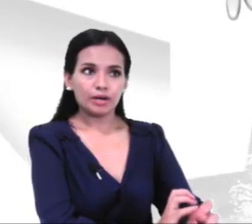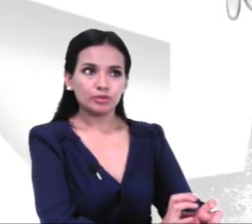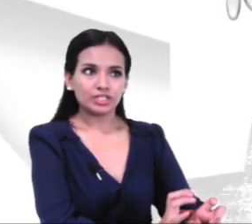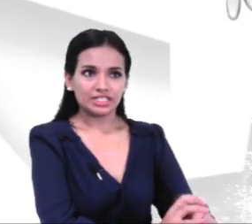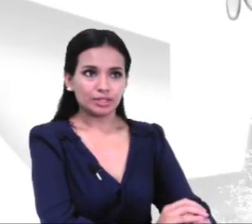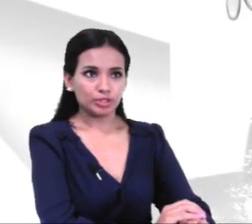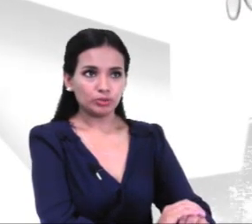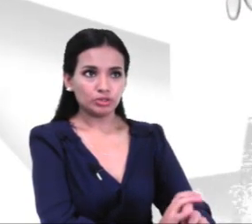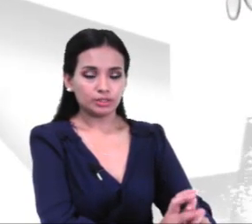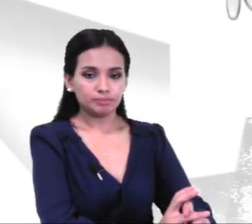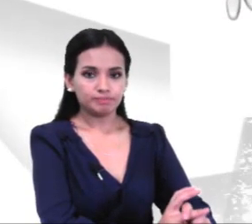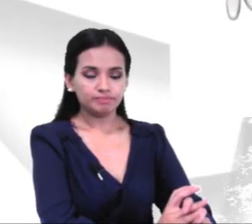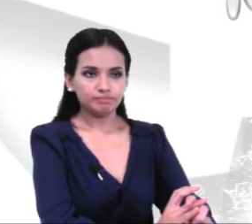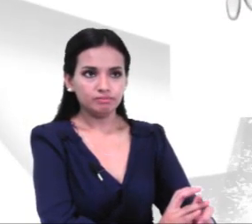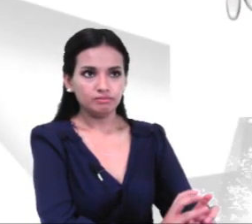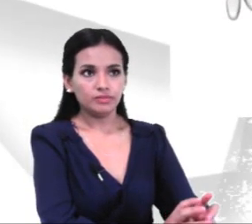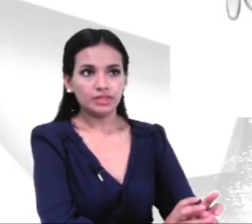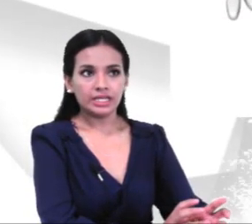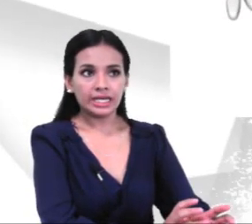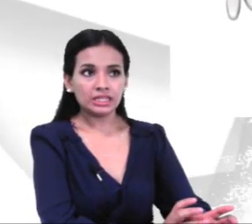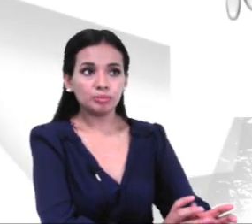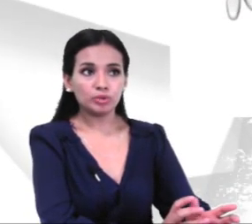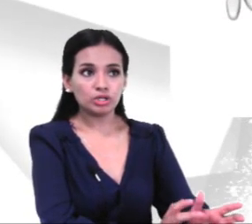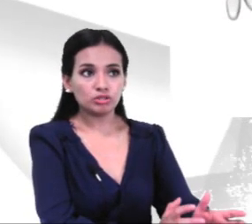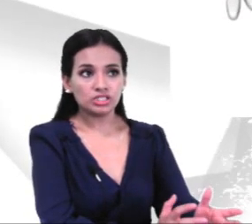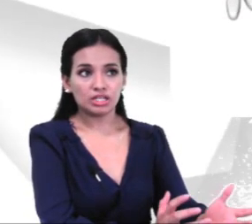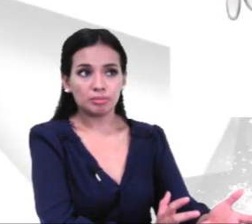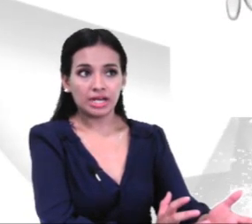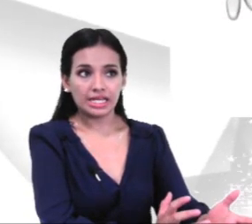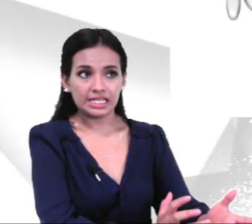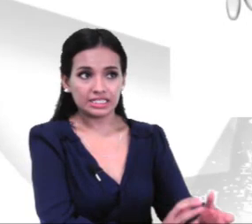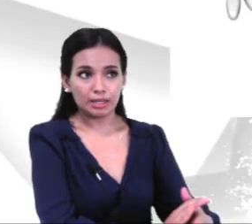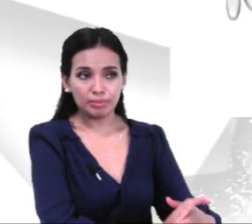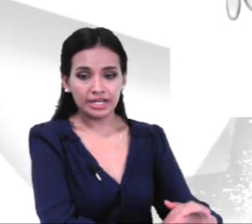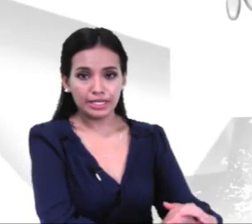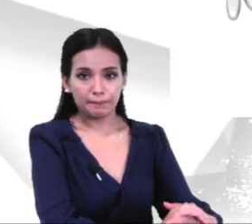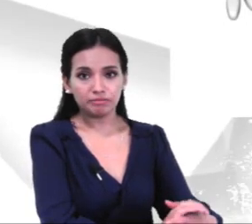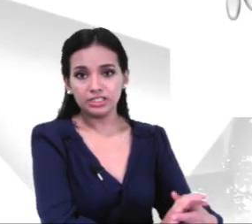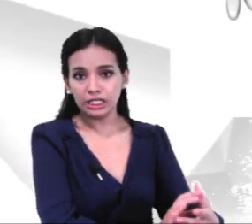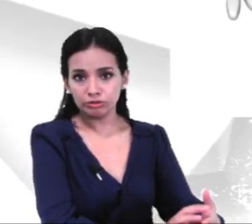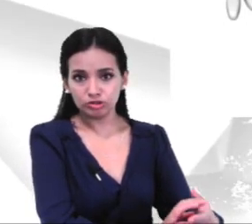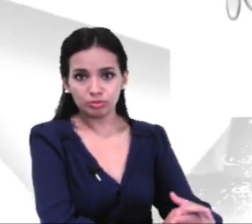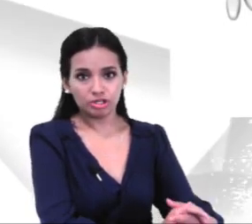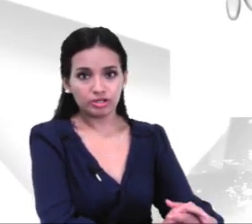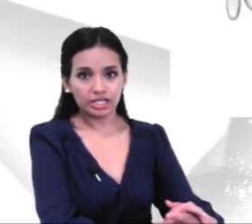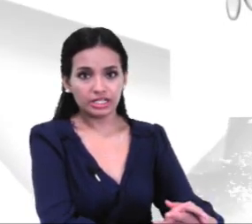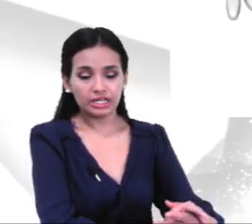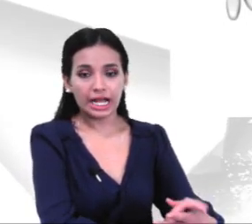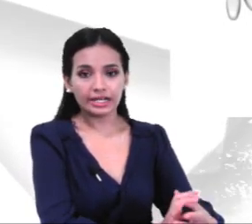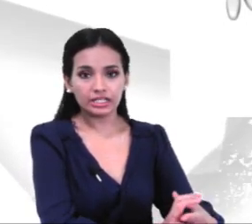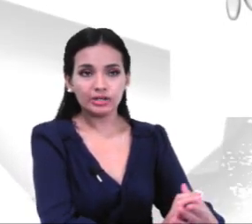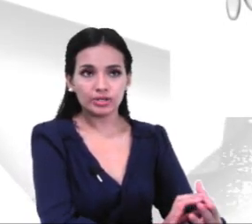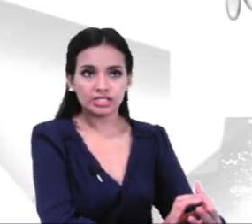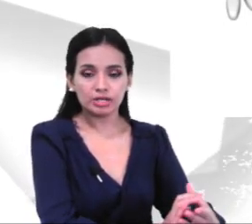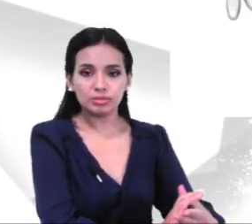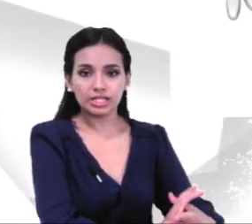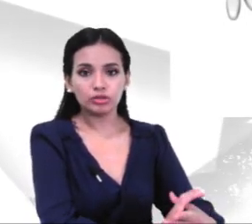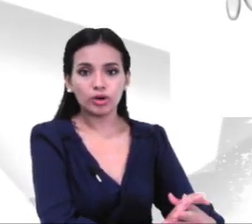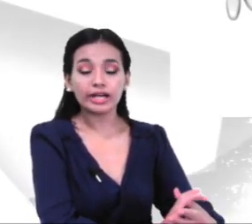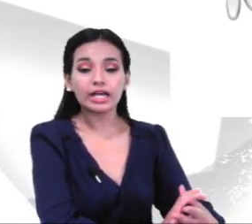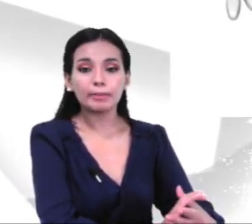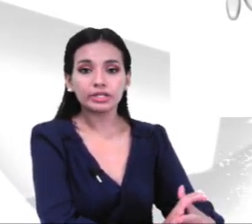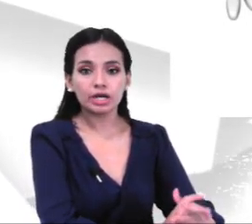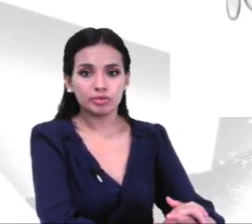veamos esta pregunta qué tipo de ecosistema es la playa ya nuestro amigo que llega aquí nos está